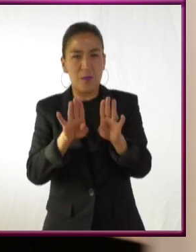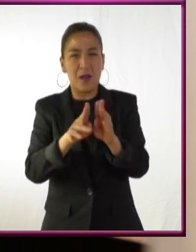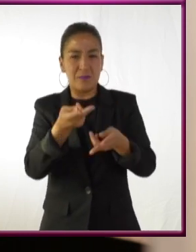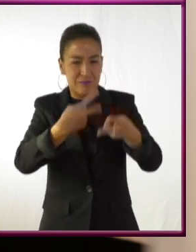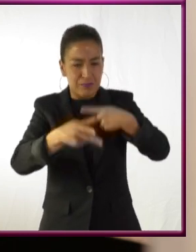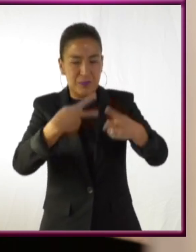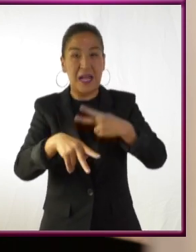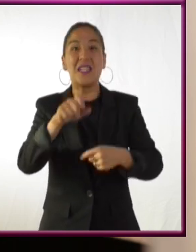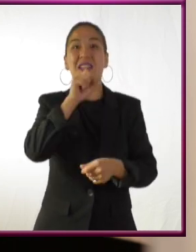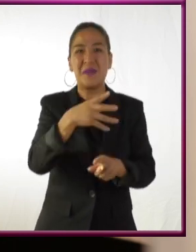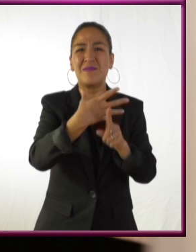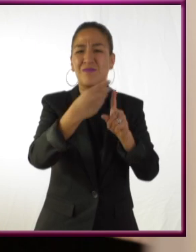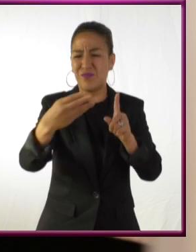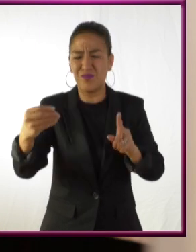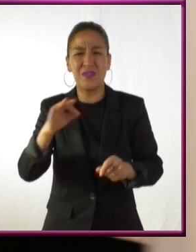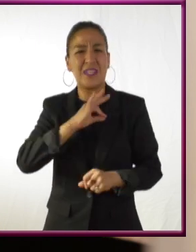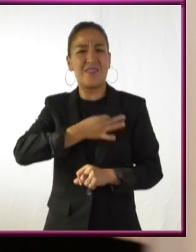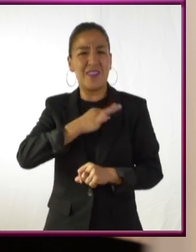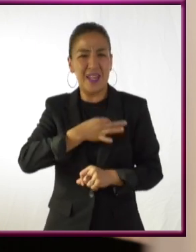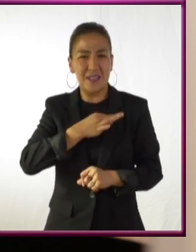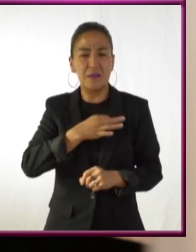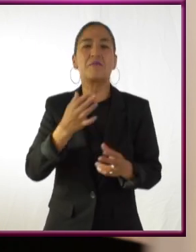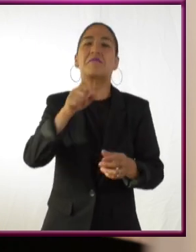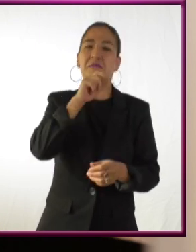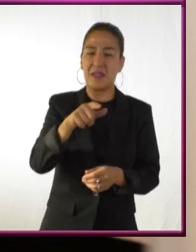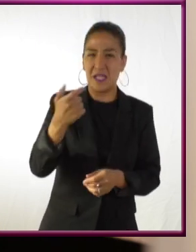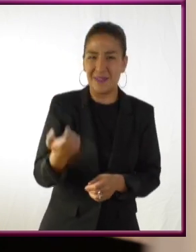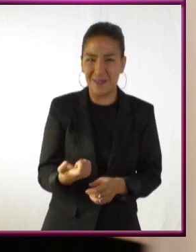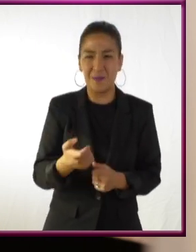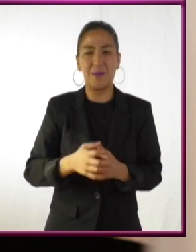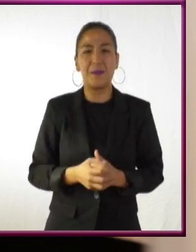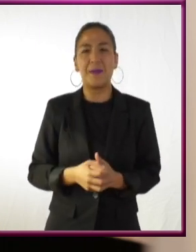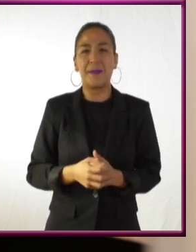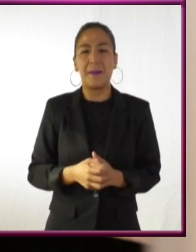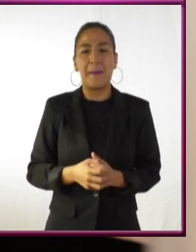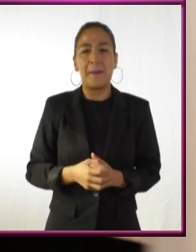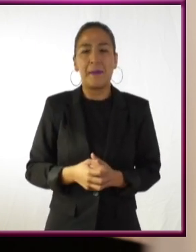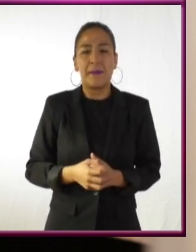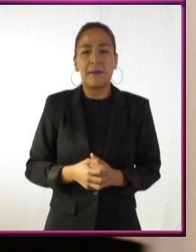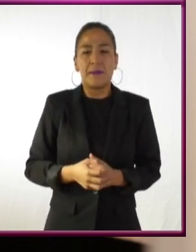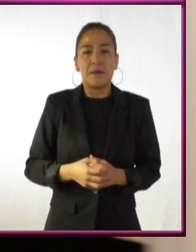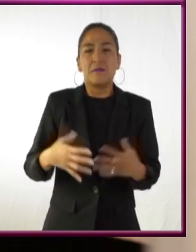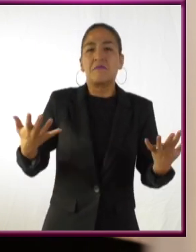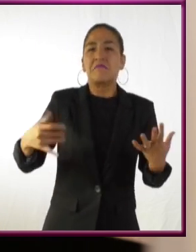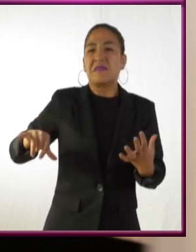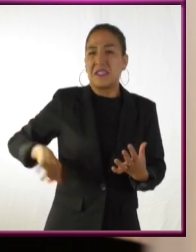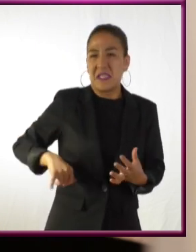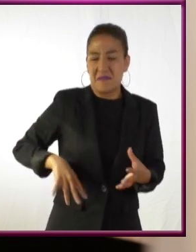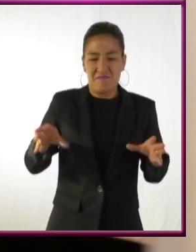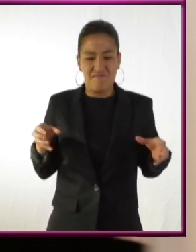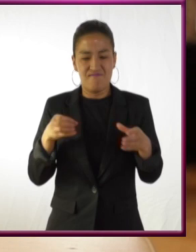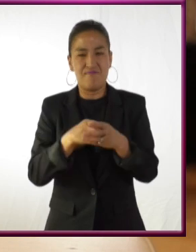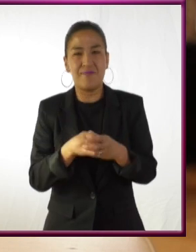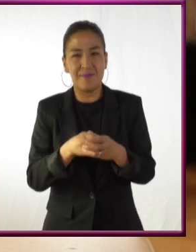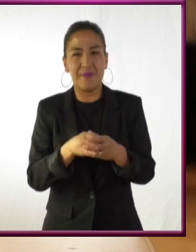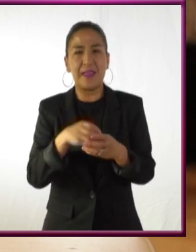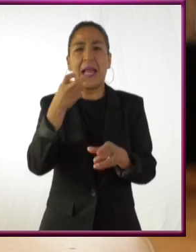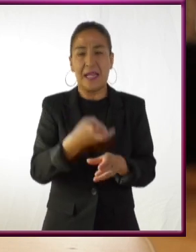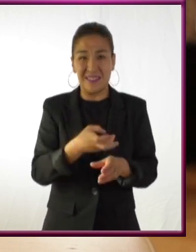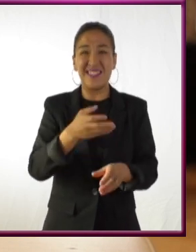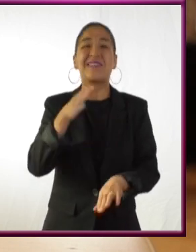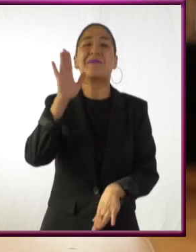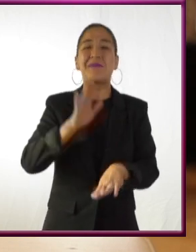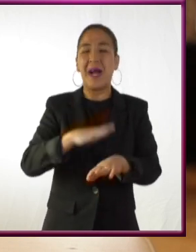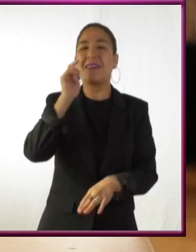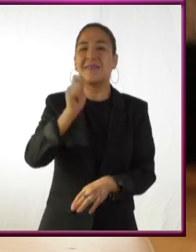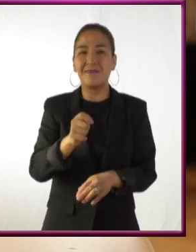de infecciones. Lo podemos ver en la economía con intereses compuestos, y también